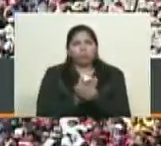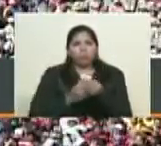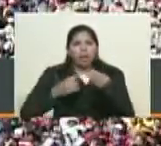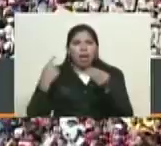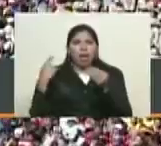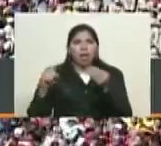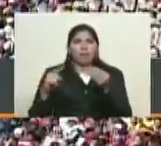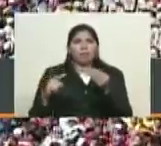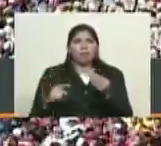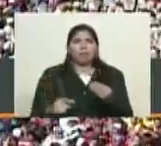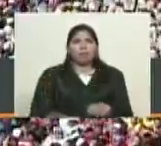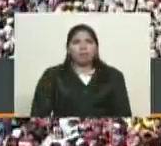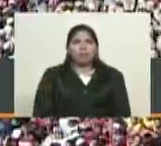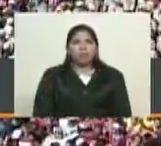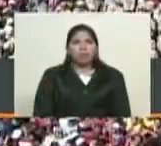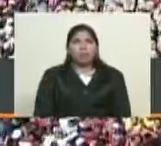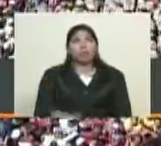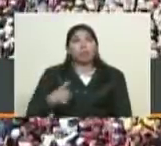Tenemos plan